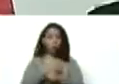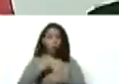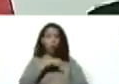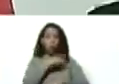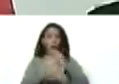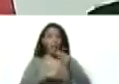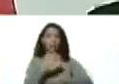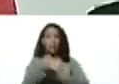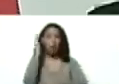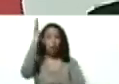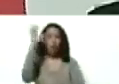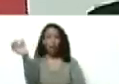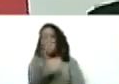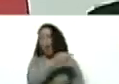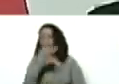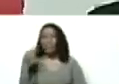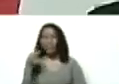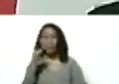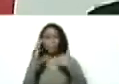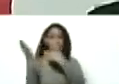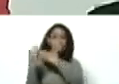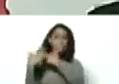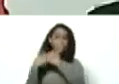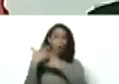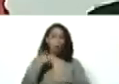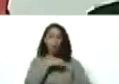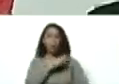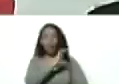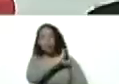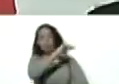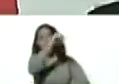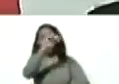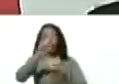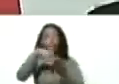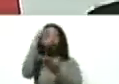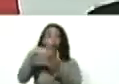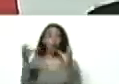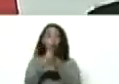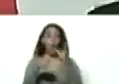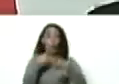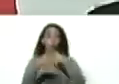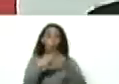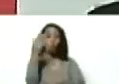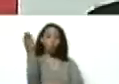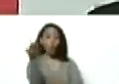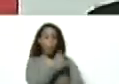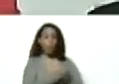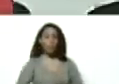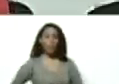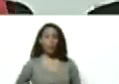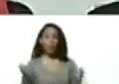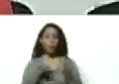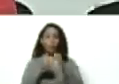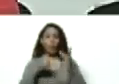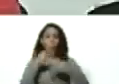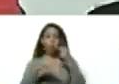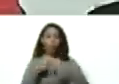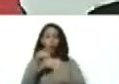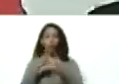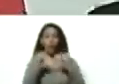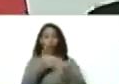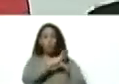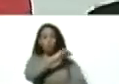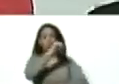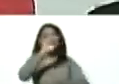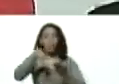extraordinaria convocada por nuestra dirección nacional del partido, por usted como presidente del partido y toda la dirección nacional